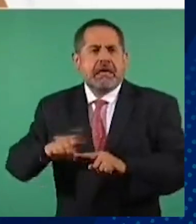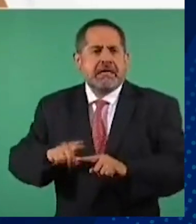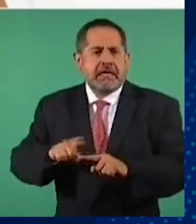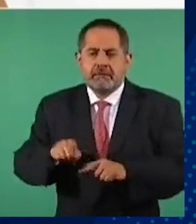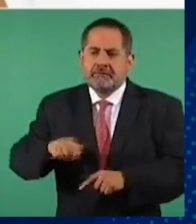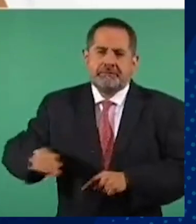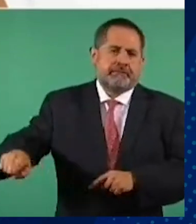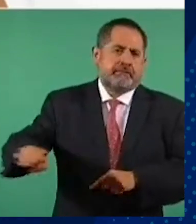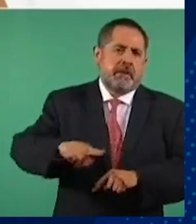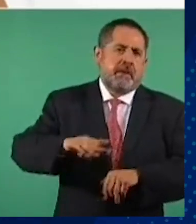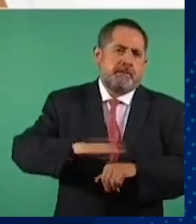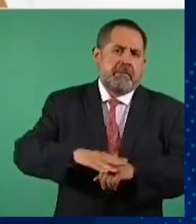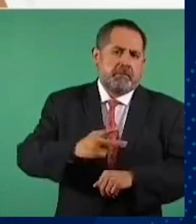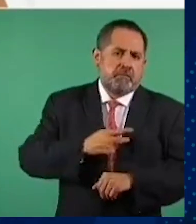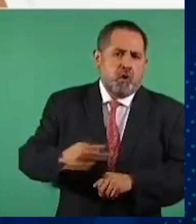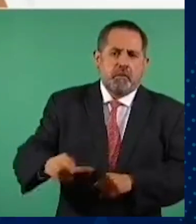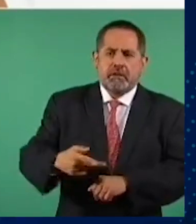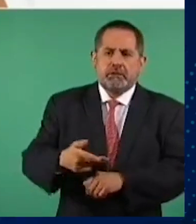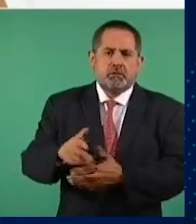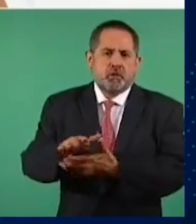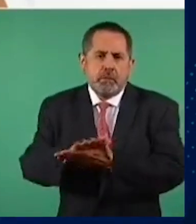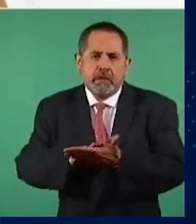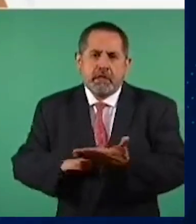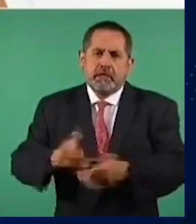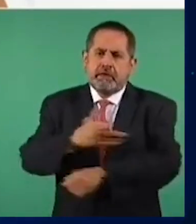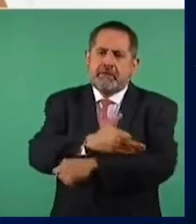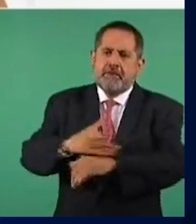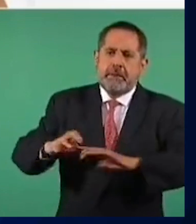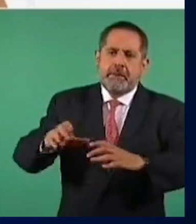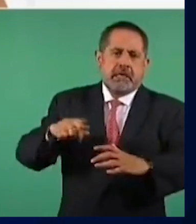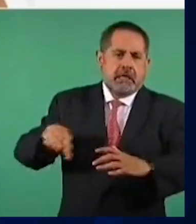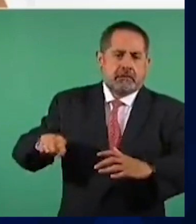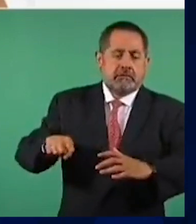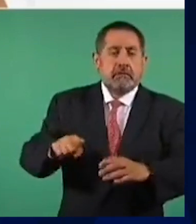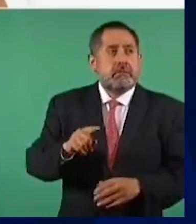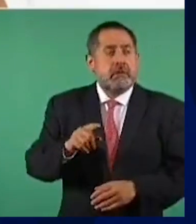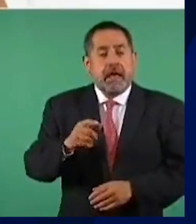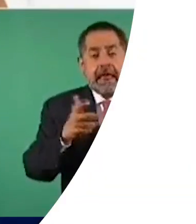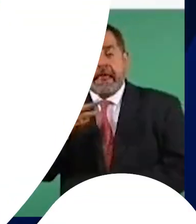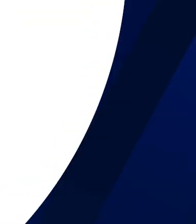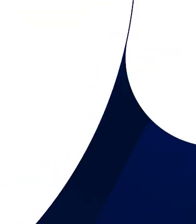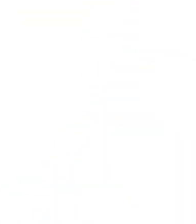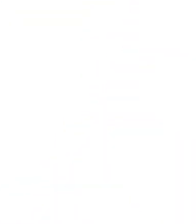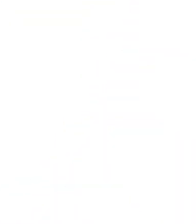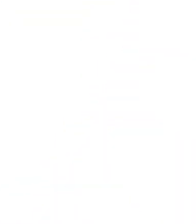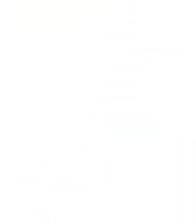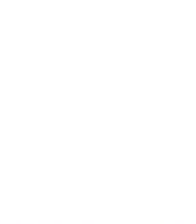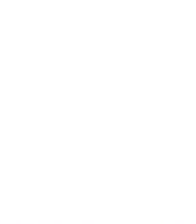Estamos hablando de más de 10 millones de envíos